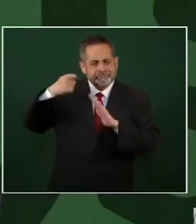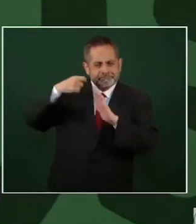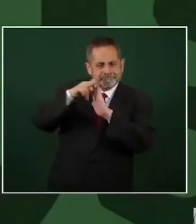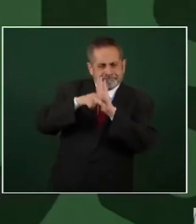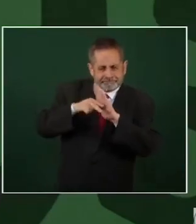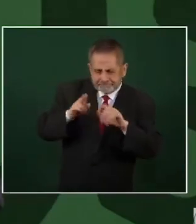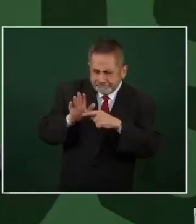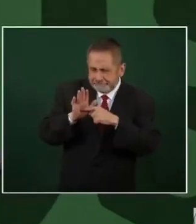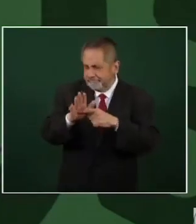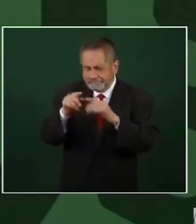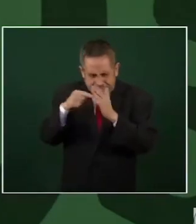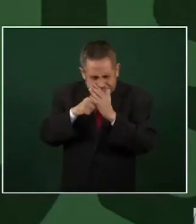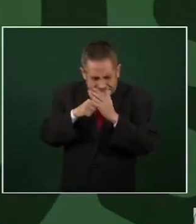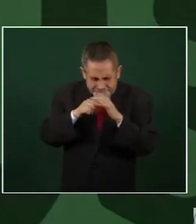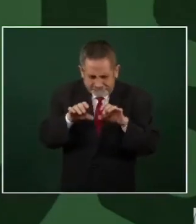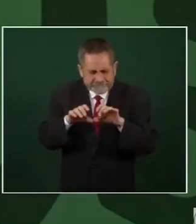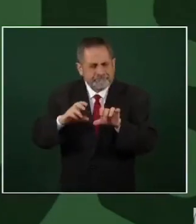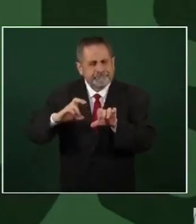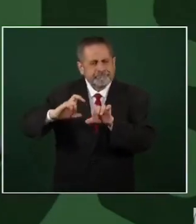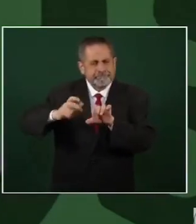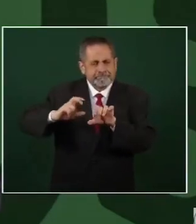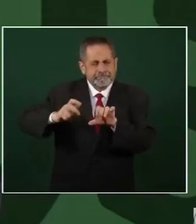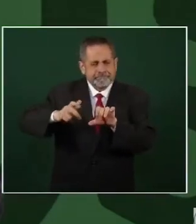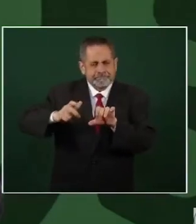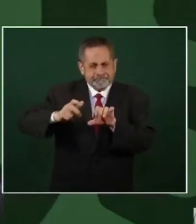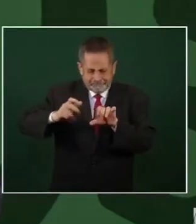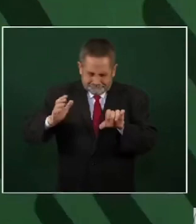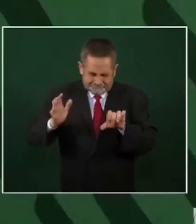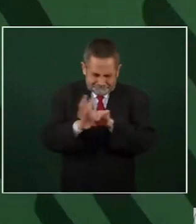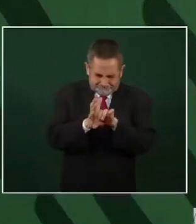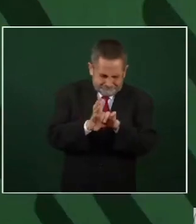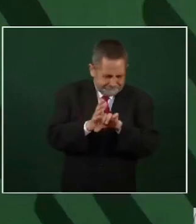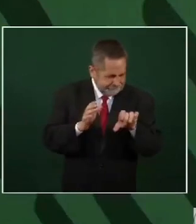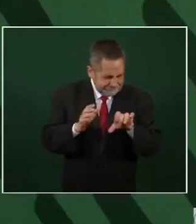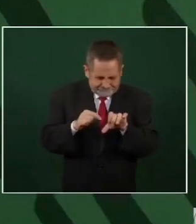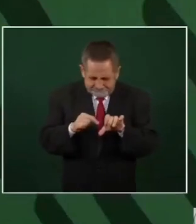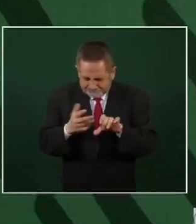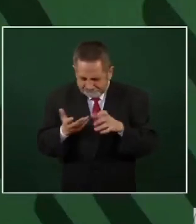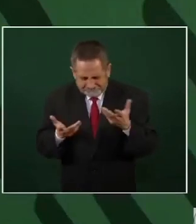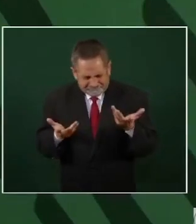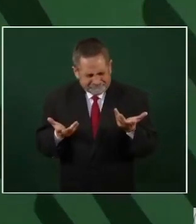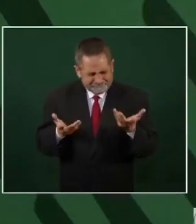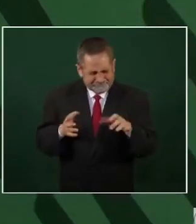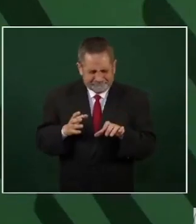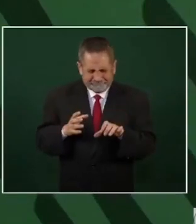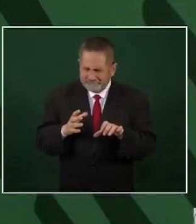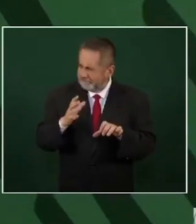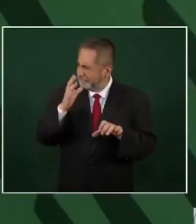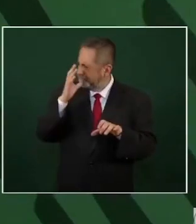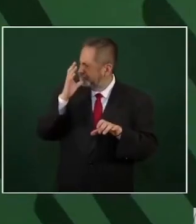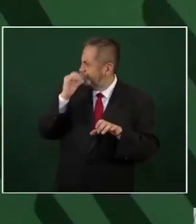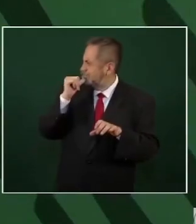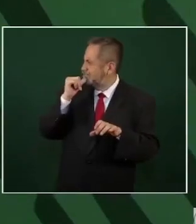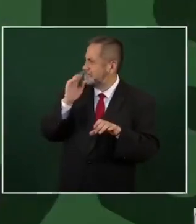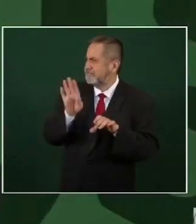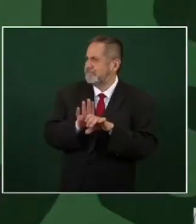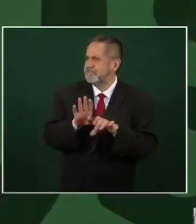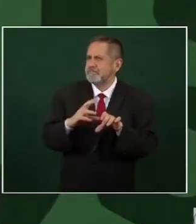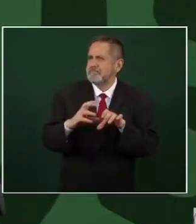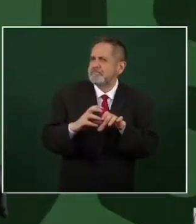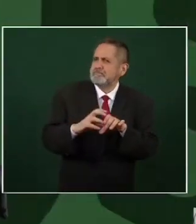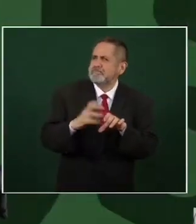videos donde se veía algunos pernos que no había manera de que se pudieran